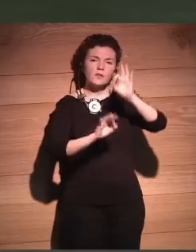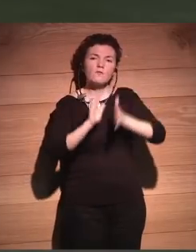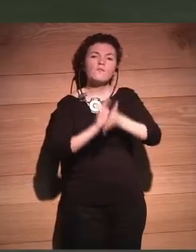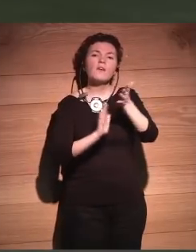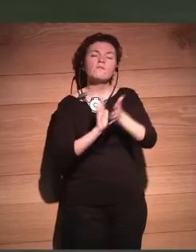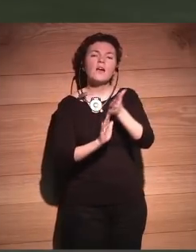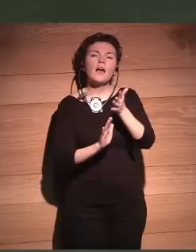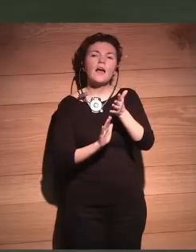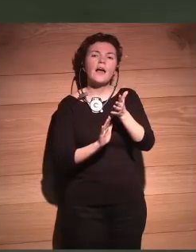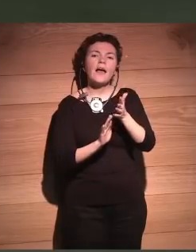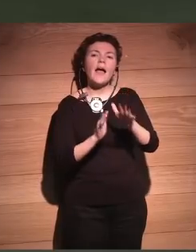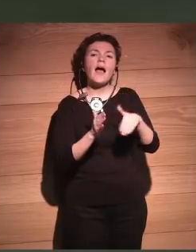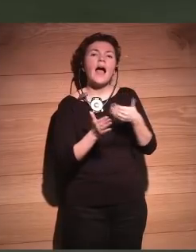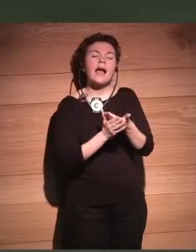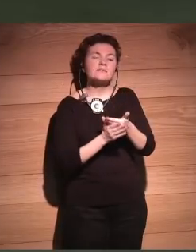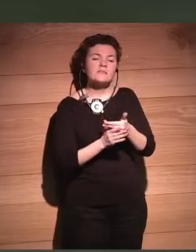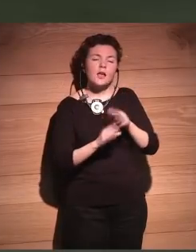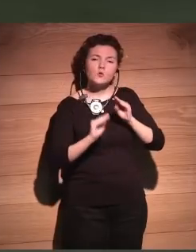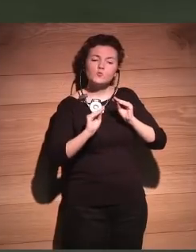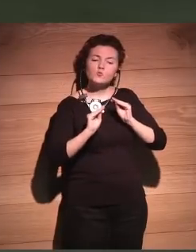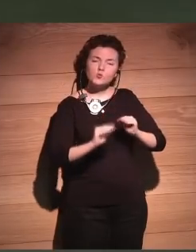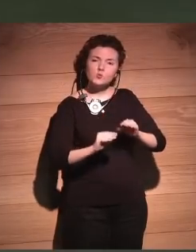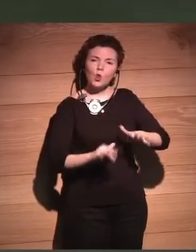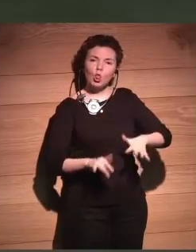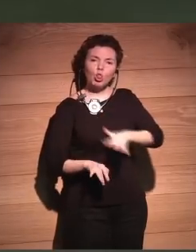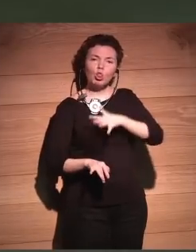va a llegar a su